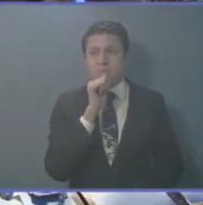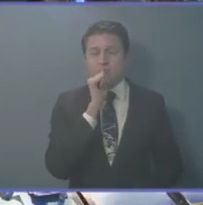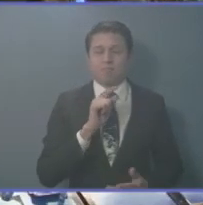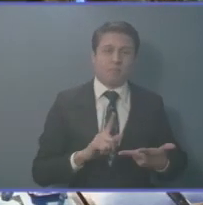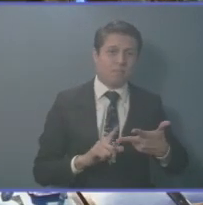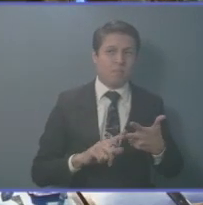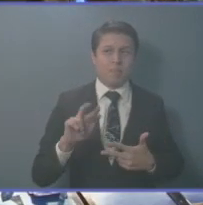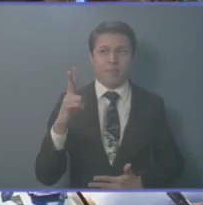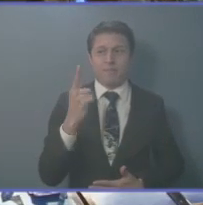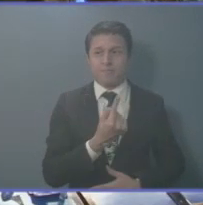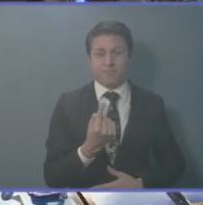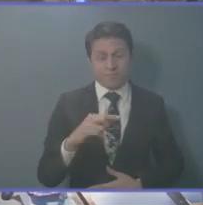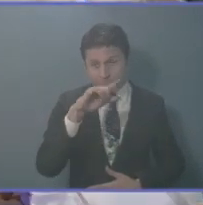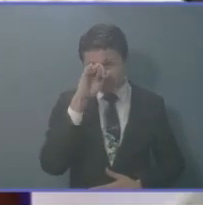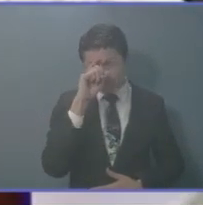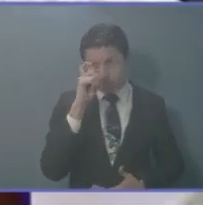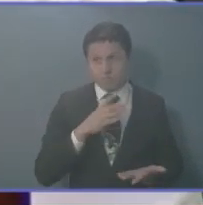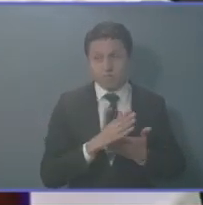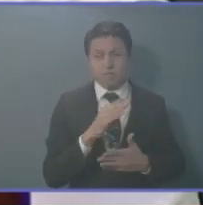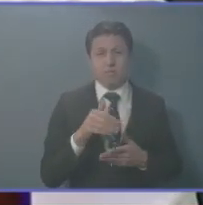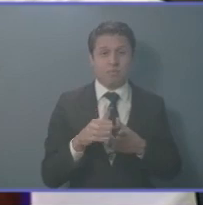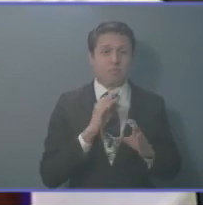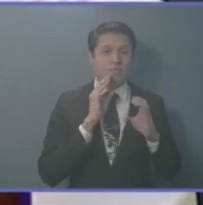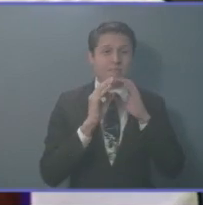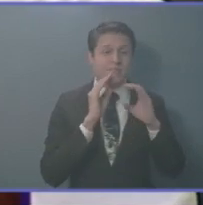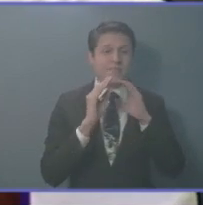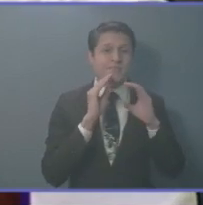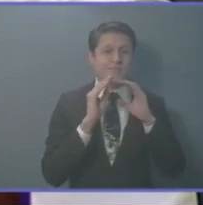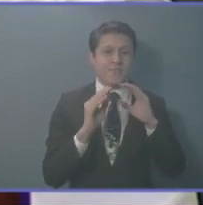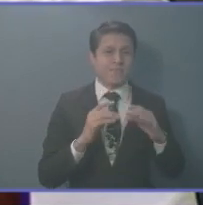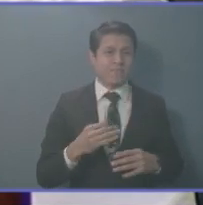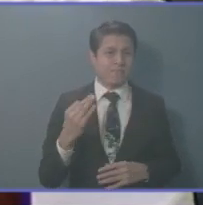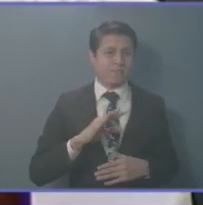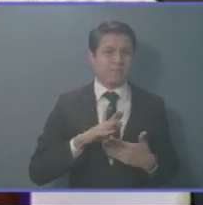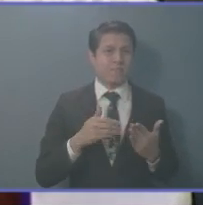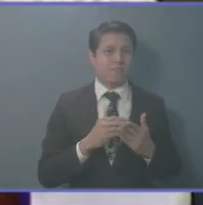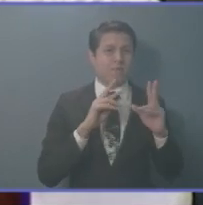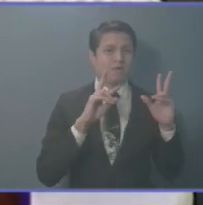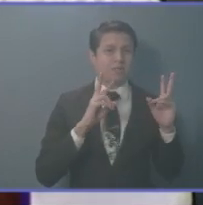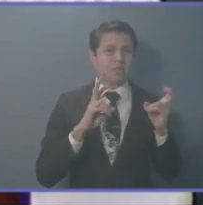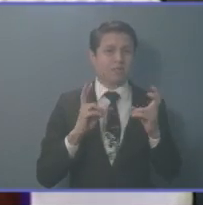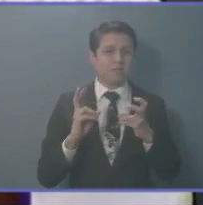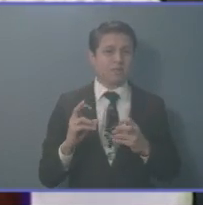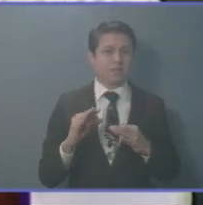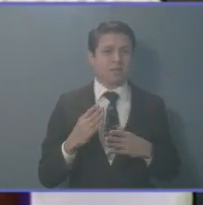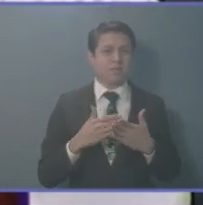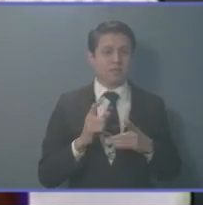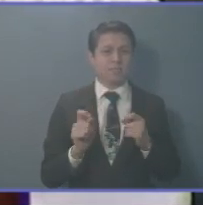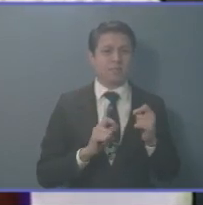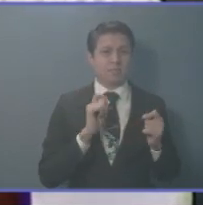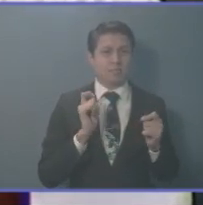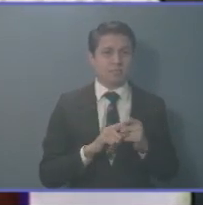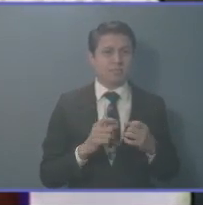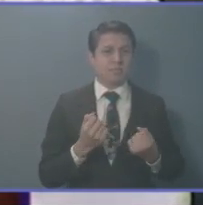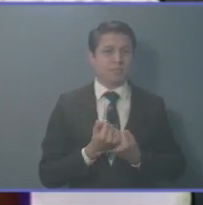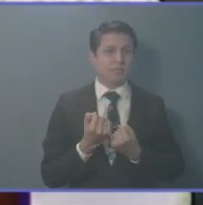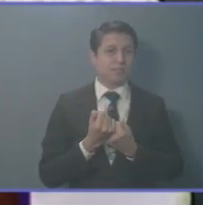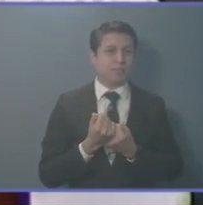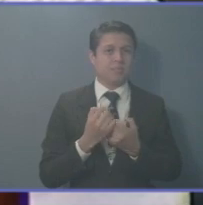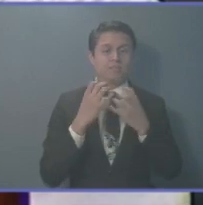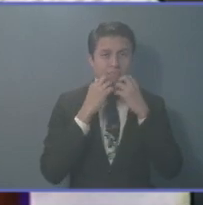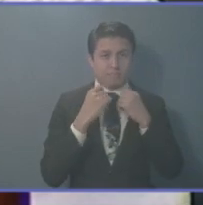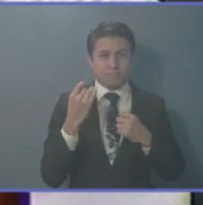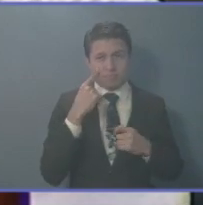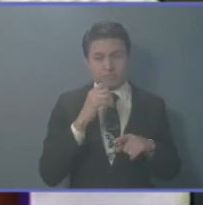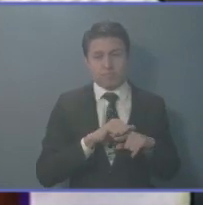3. El personal que labora para los medios de comunicación y prensa en todos sus ámbitos de actuación, quienes para efectos de acreditar su calidad deberán